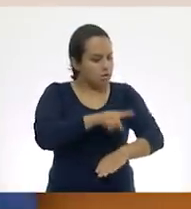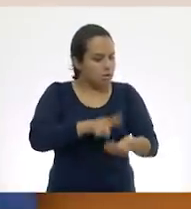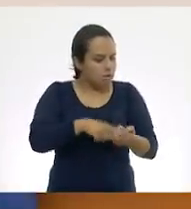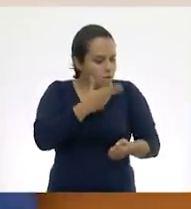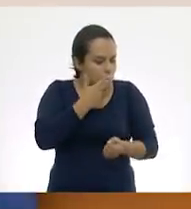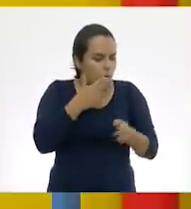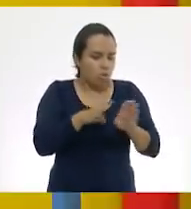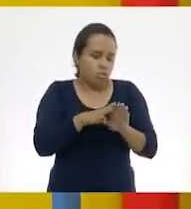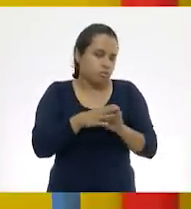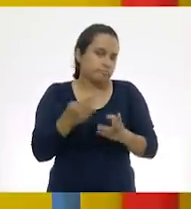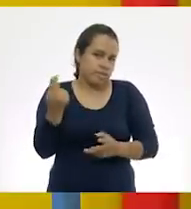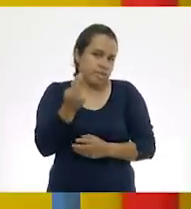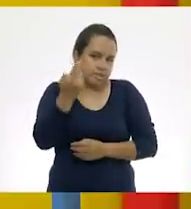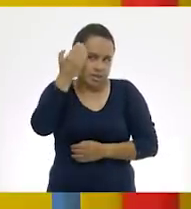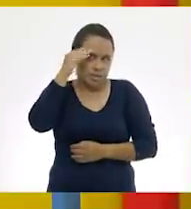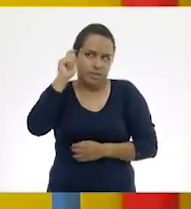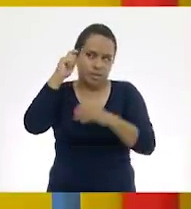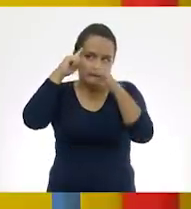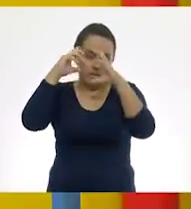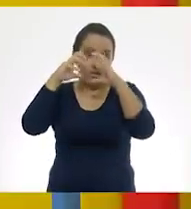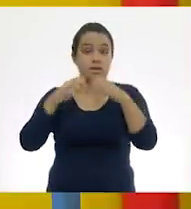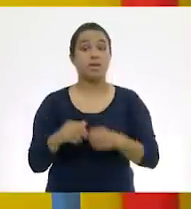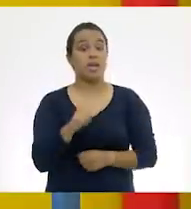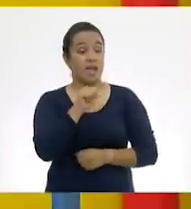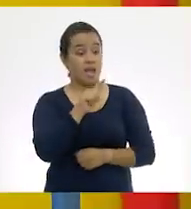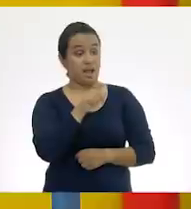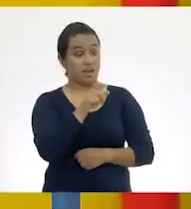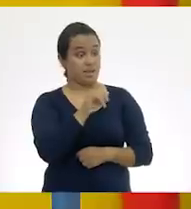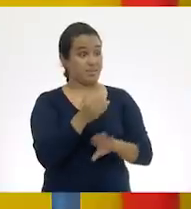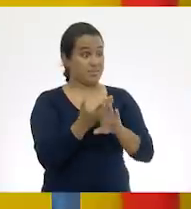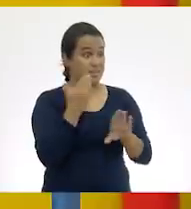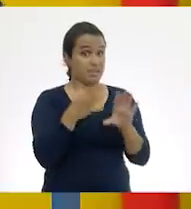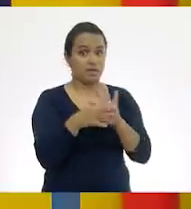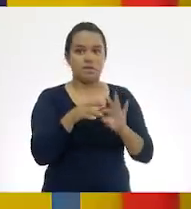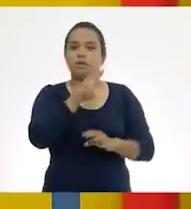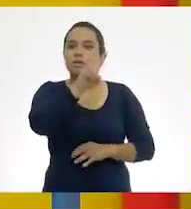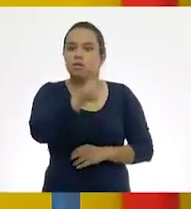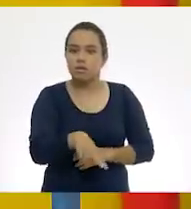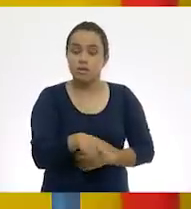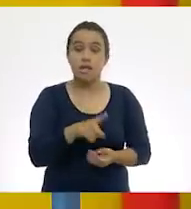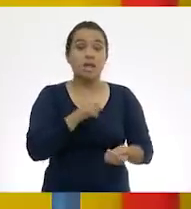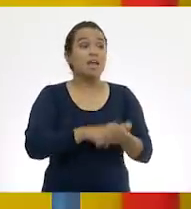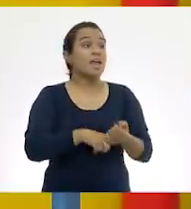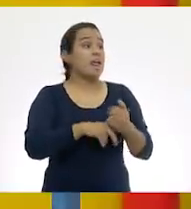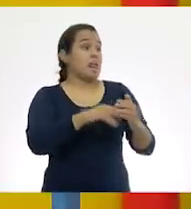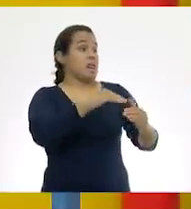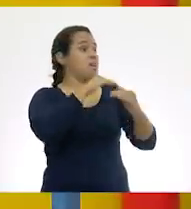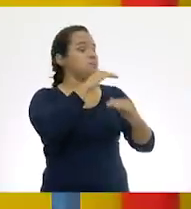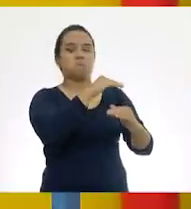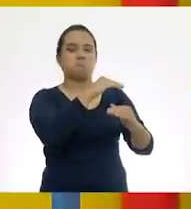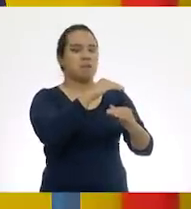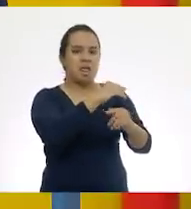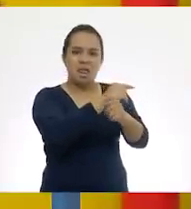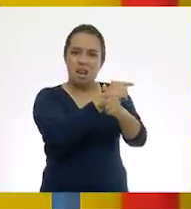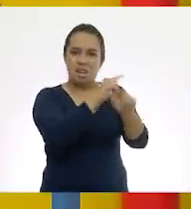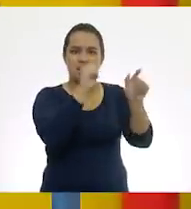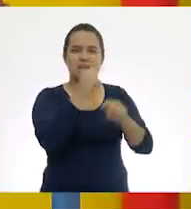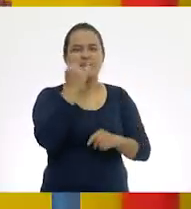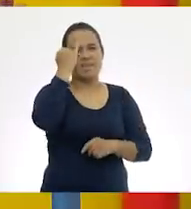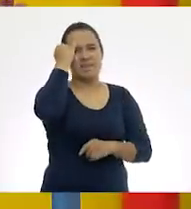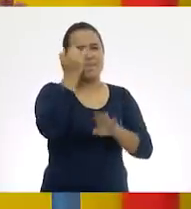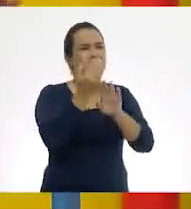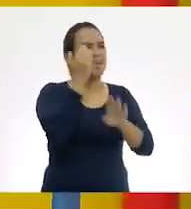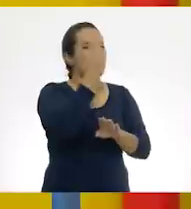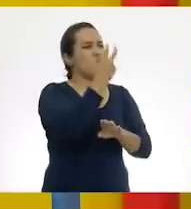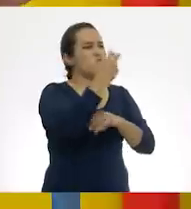funcionen? Entonces, ¿sabes qué? Todo lo que nos dijo Alexia tiene toda la razón. No tiene límites. ¿Tú te imaginas que hace